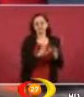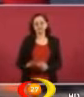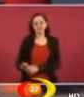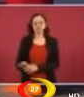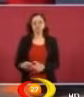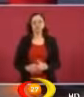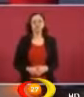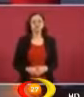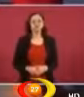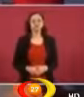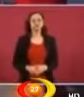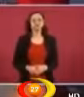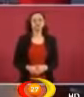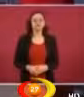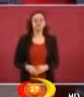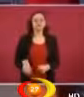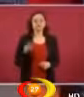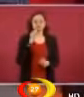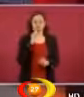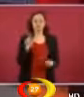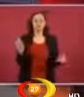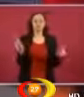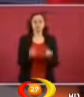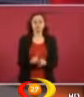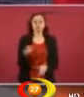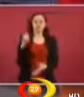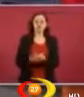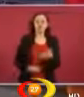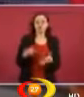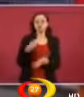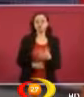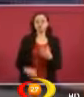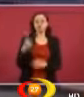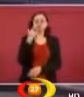además con perseverancia